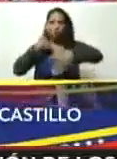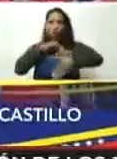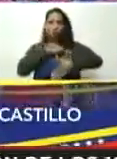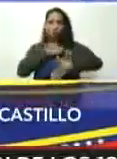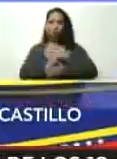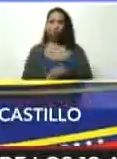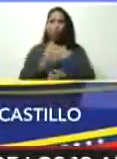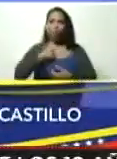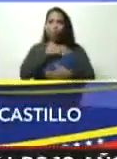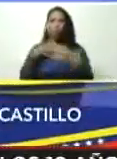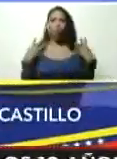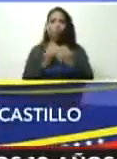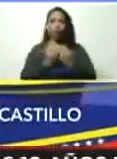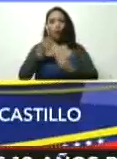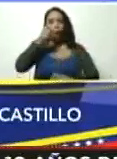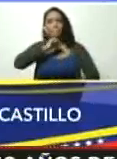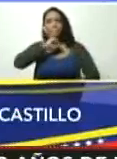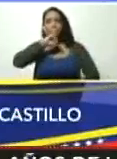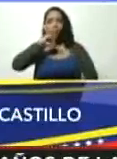Con nuestro amor.